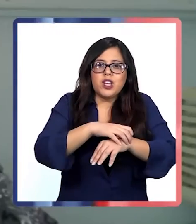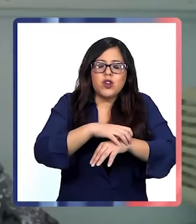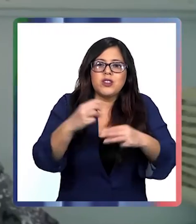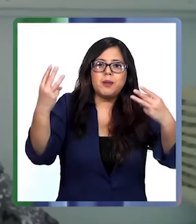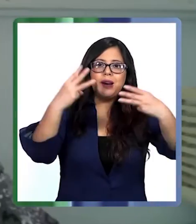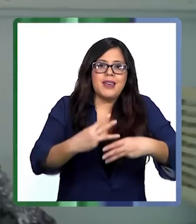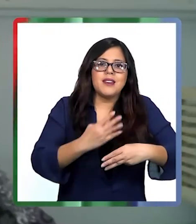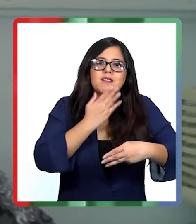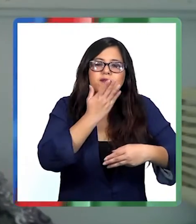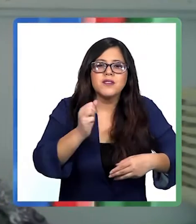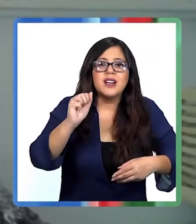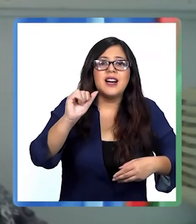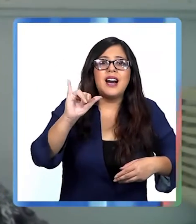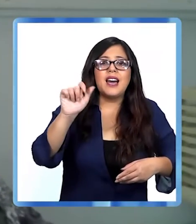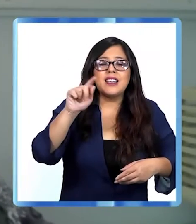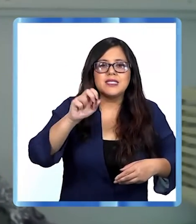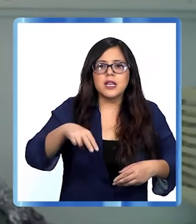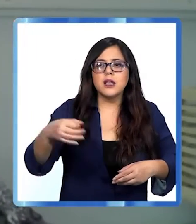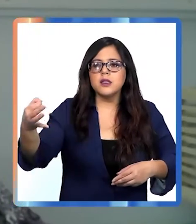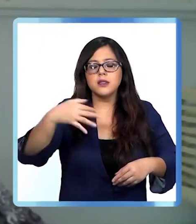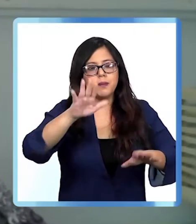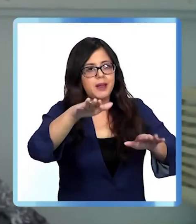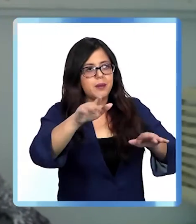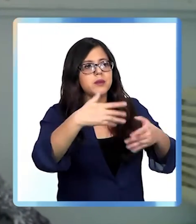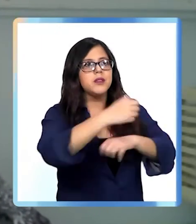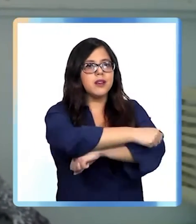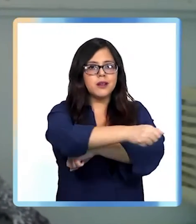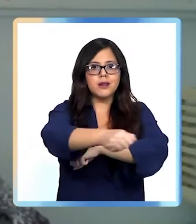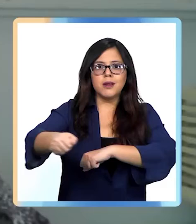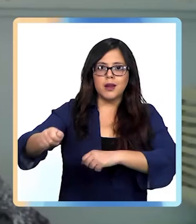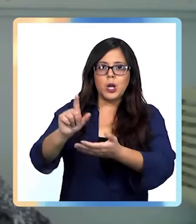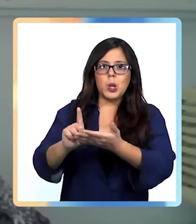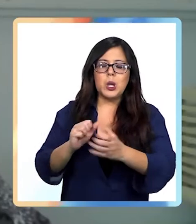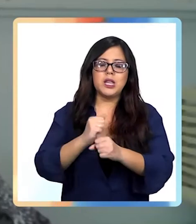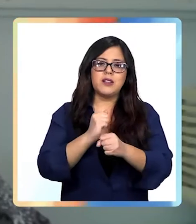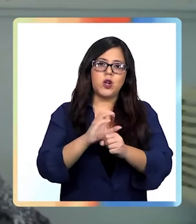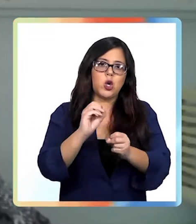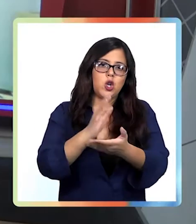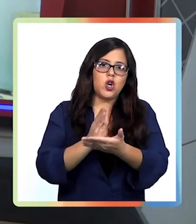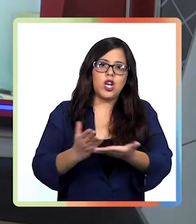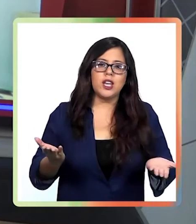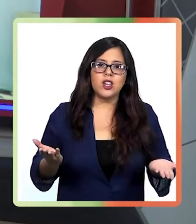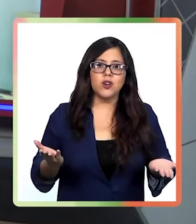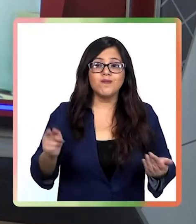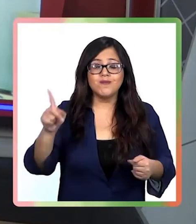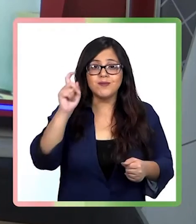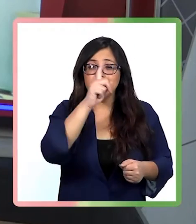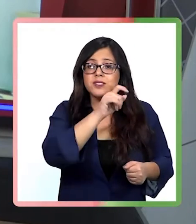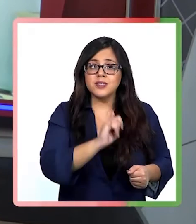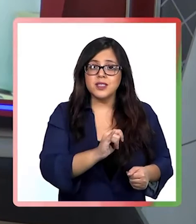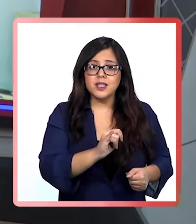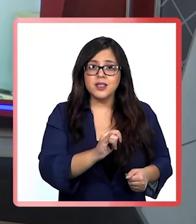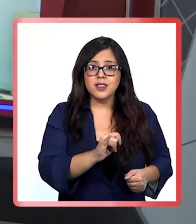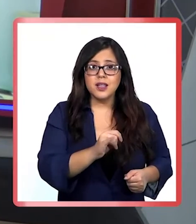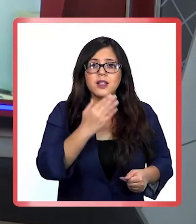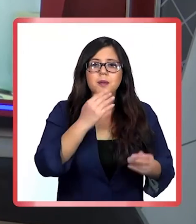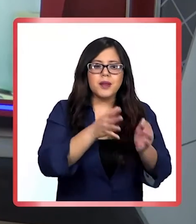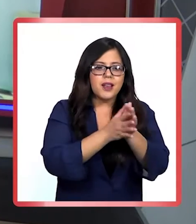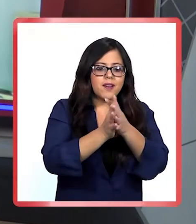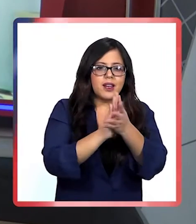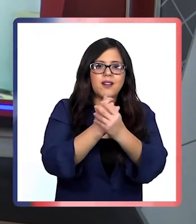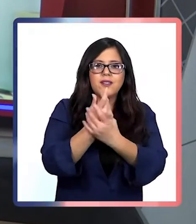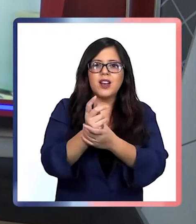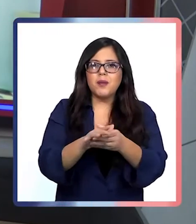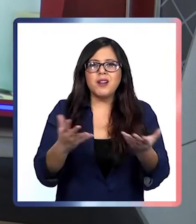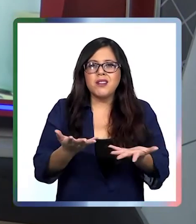Magallanes, en Aysén, nos escuchan y dicen, a ver, anda a abrir las ventanas en los lugares de trabajo o en los colegios. Fíjese que es complejo, pero el lavado de